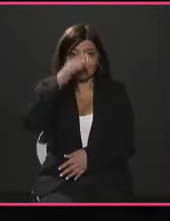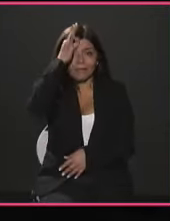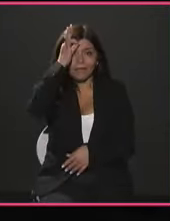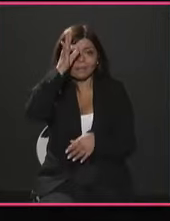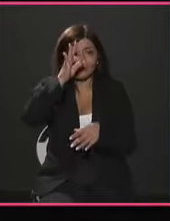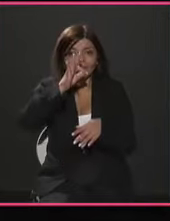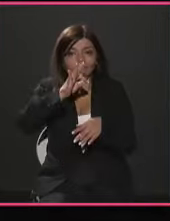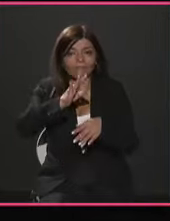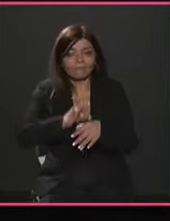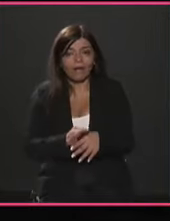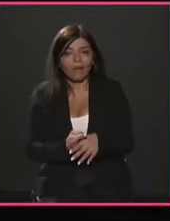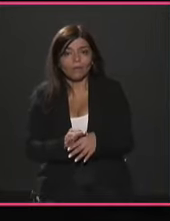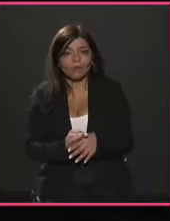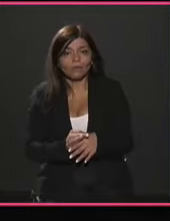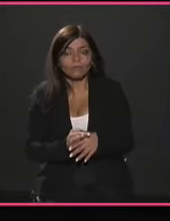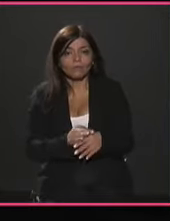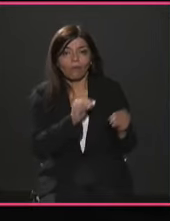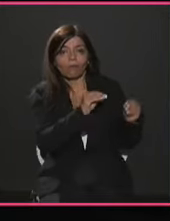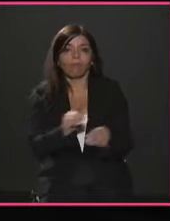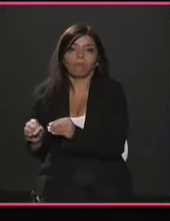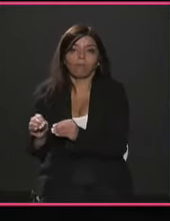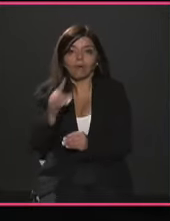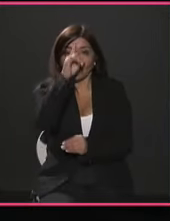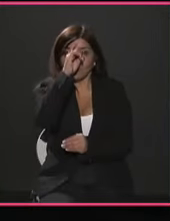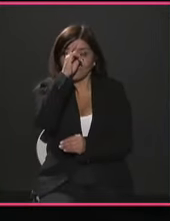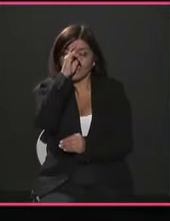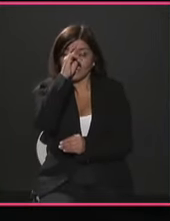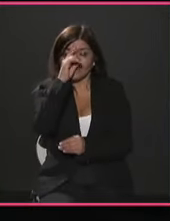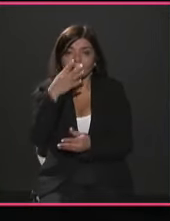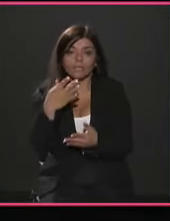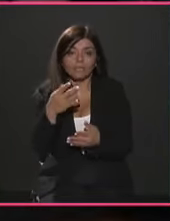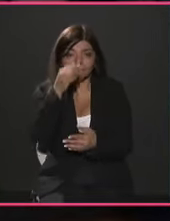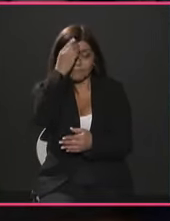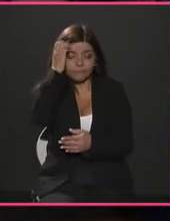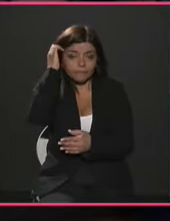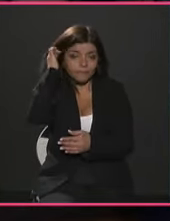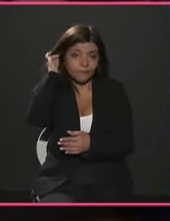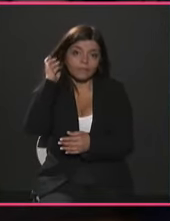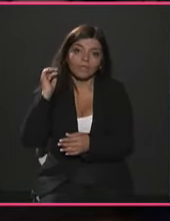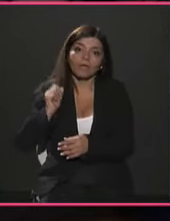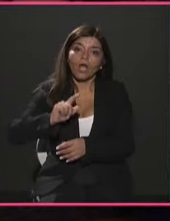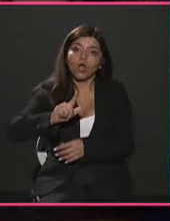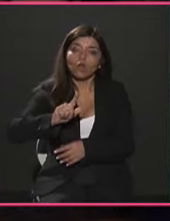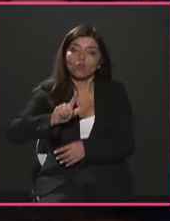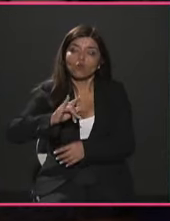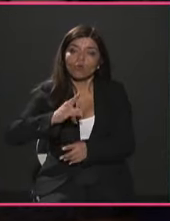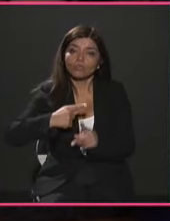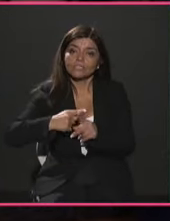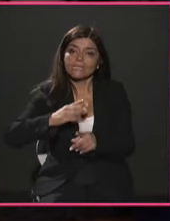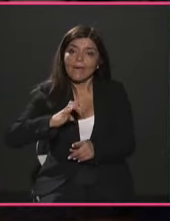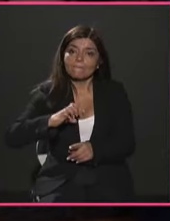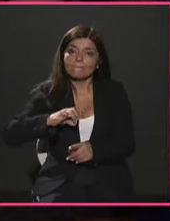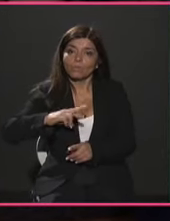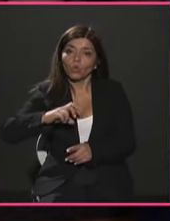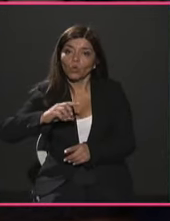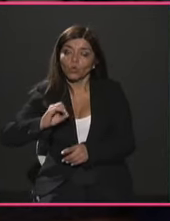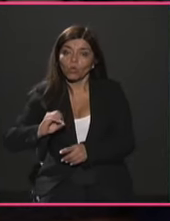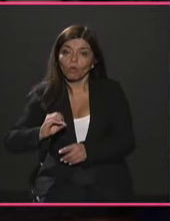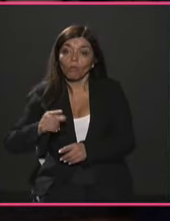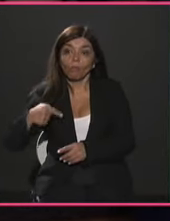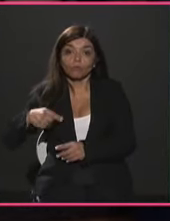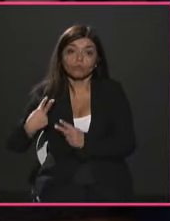enfermo y primero se lo llevaron a una clínica en Luxemburgo en donde nosotros estábamos partiendo